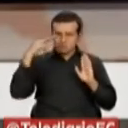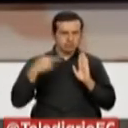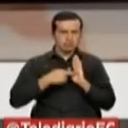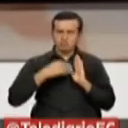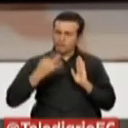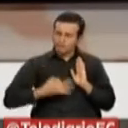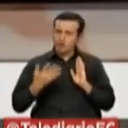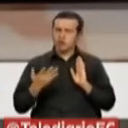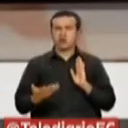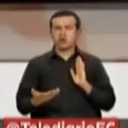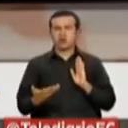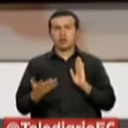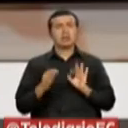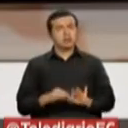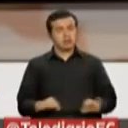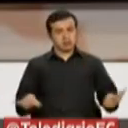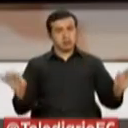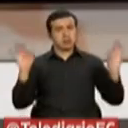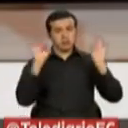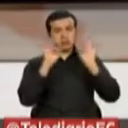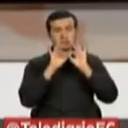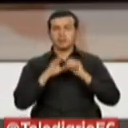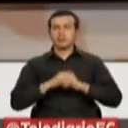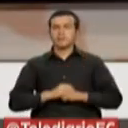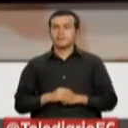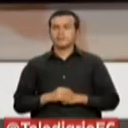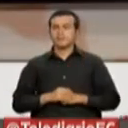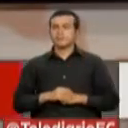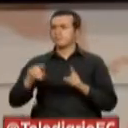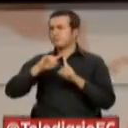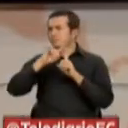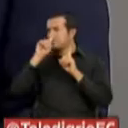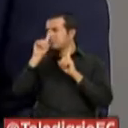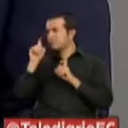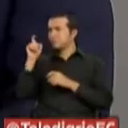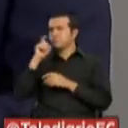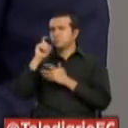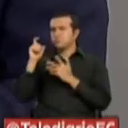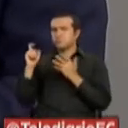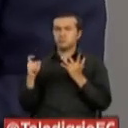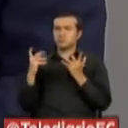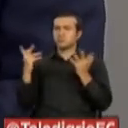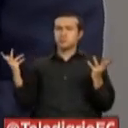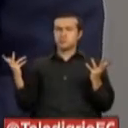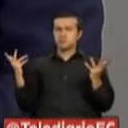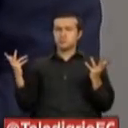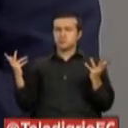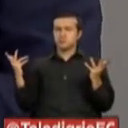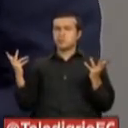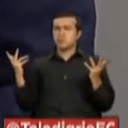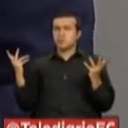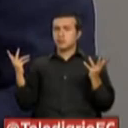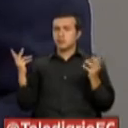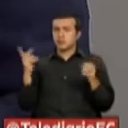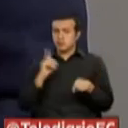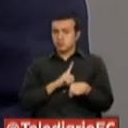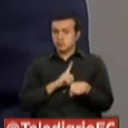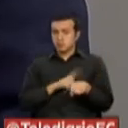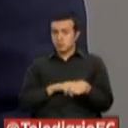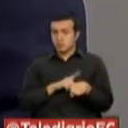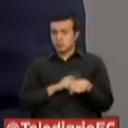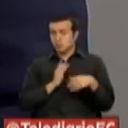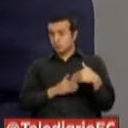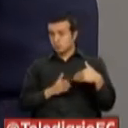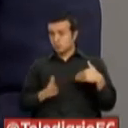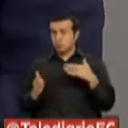Es necesario. Ahora bien, nuestro país... Mi pregunta, más allá de la necesidad, sí, es, ¿realmente se dispone del tiempo y la